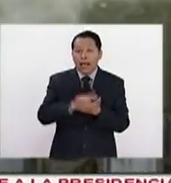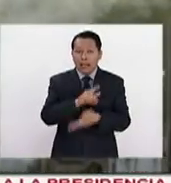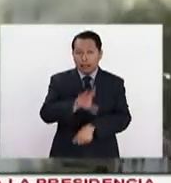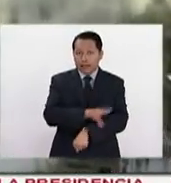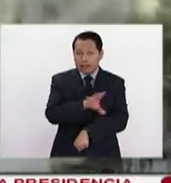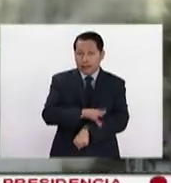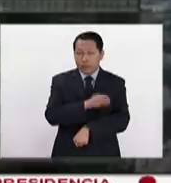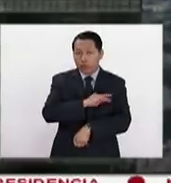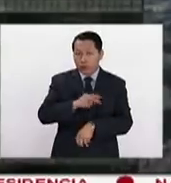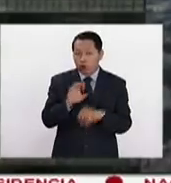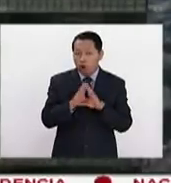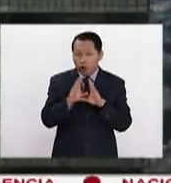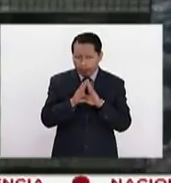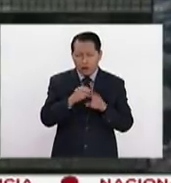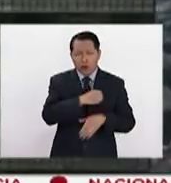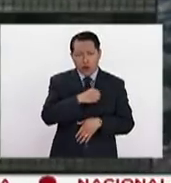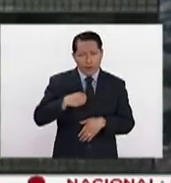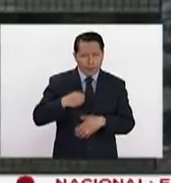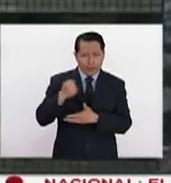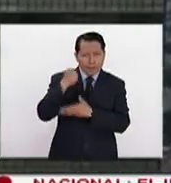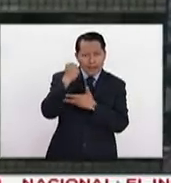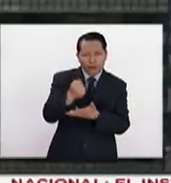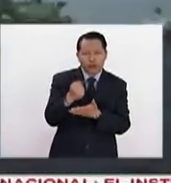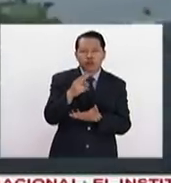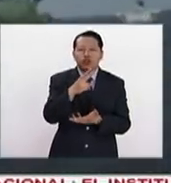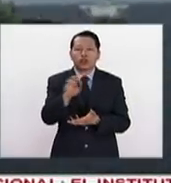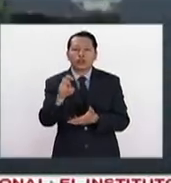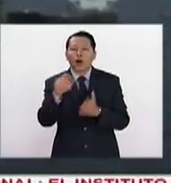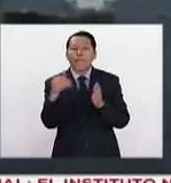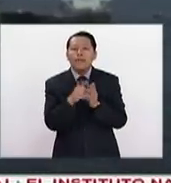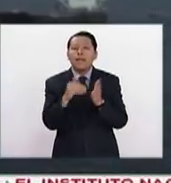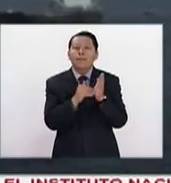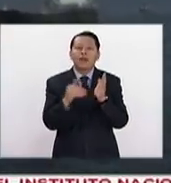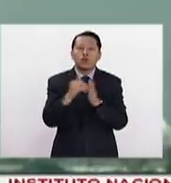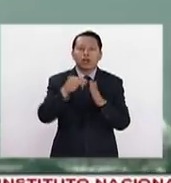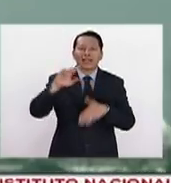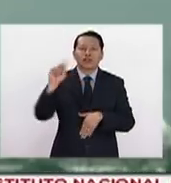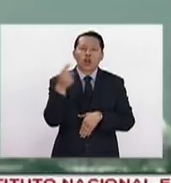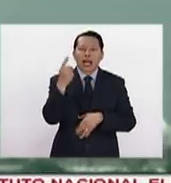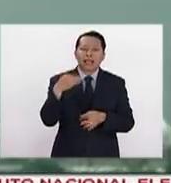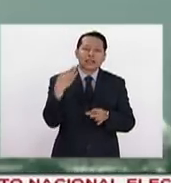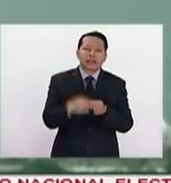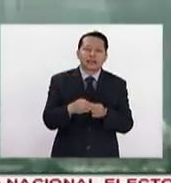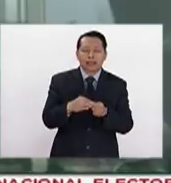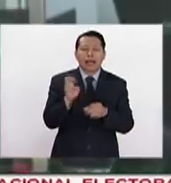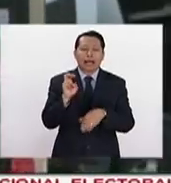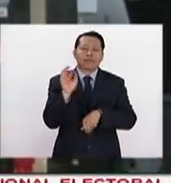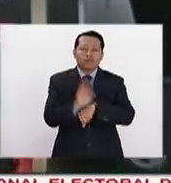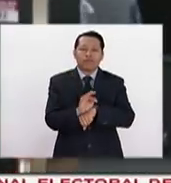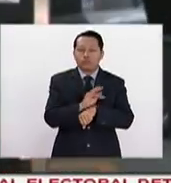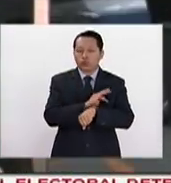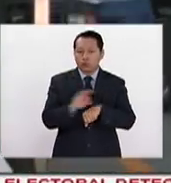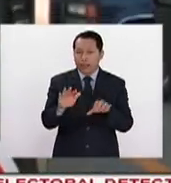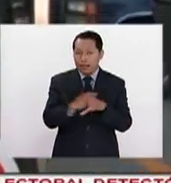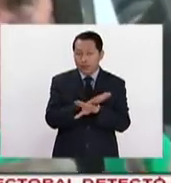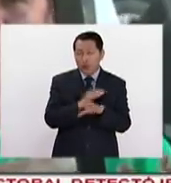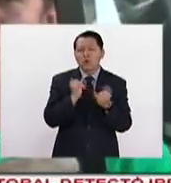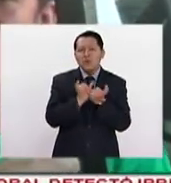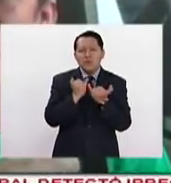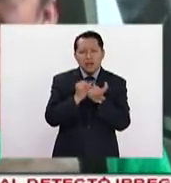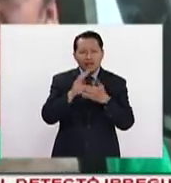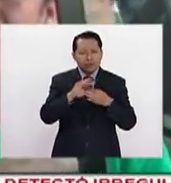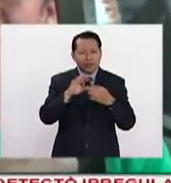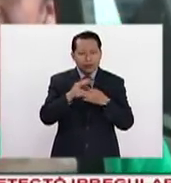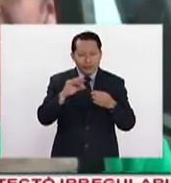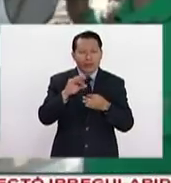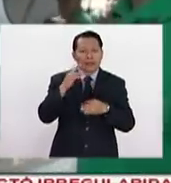habrán formalizado compromisos de inversión del orden de 200.000 millones de dólares. A favor de este cambio estructural, también se refirieron